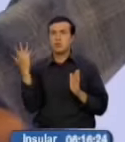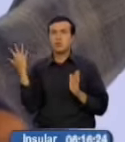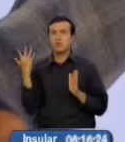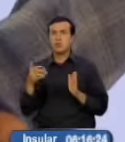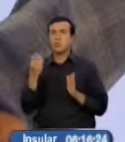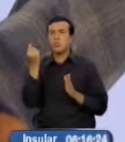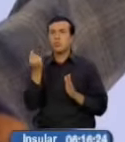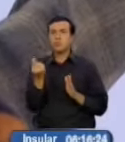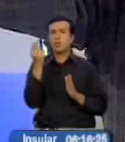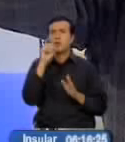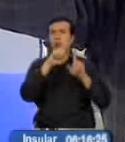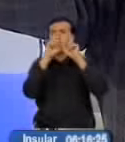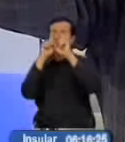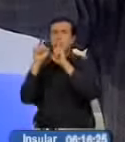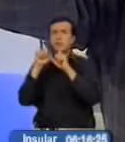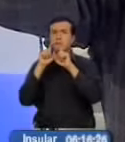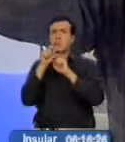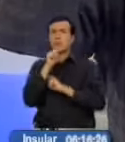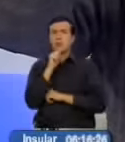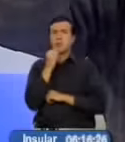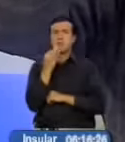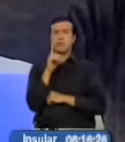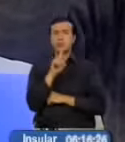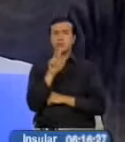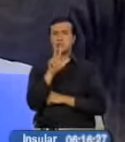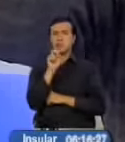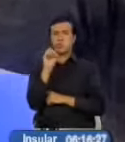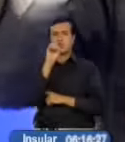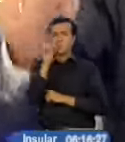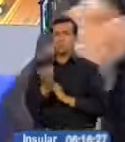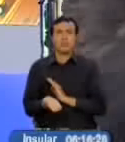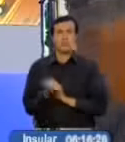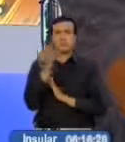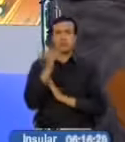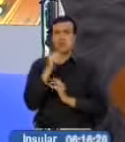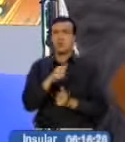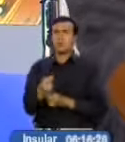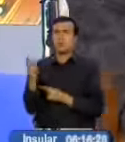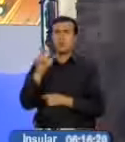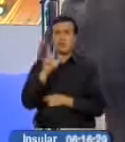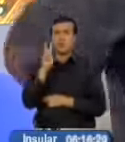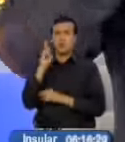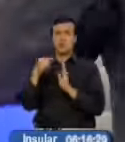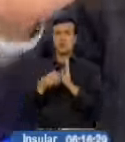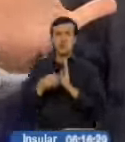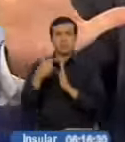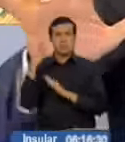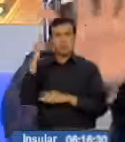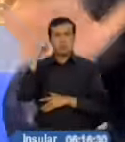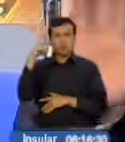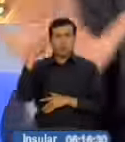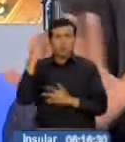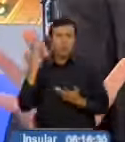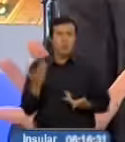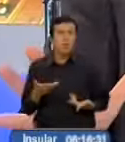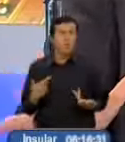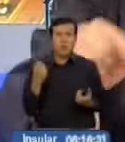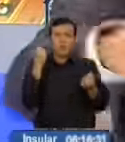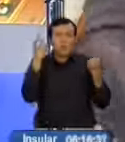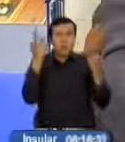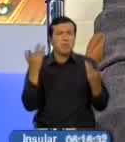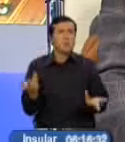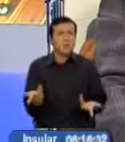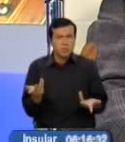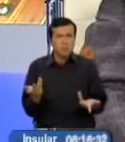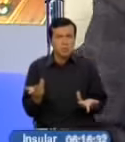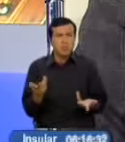las utilidades de las empresas del sector privado? 130%. Claro. Y se nos van 36 mil millones. A ver, ¿aquí estamos locos o no entendemos que